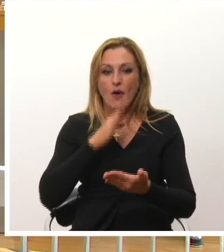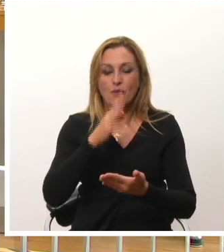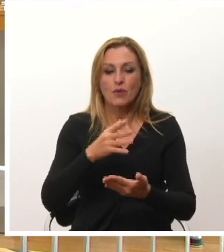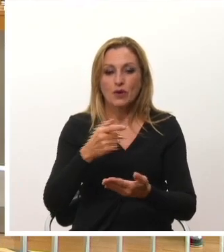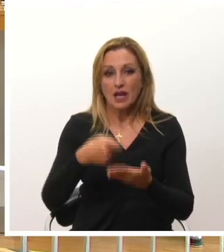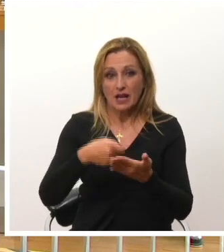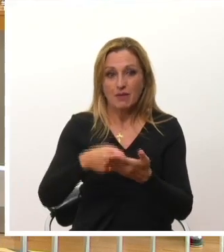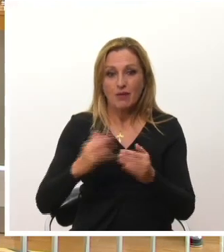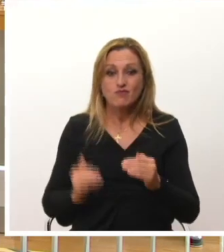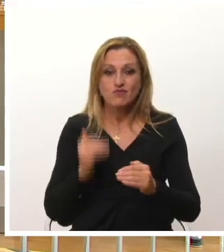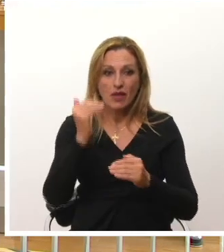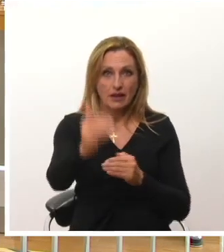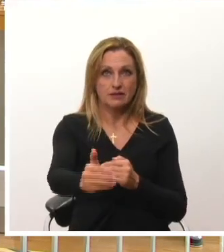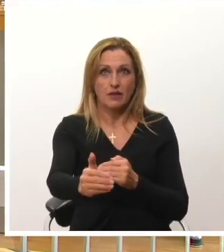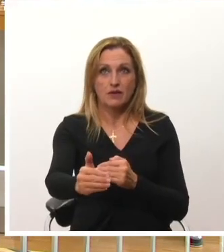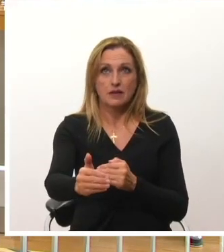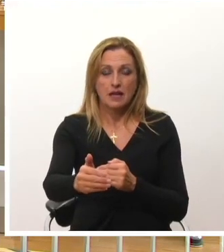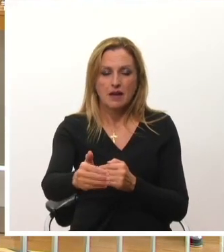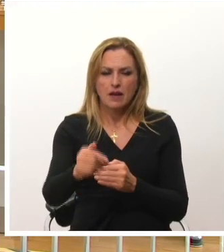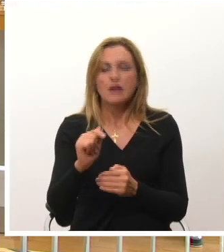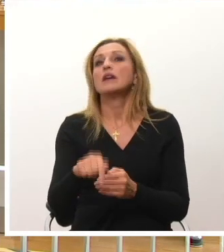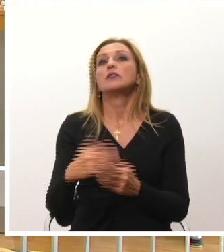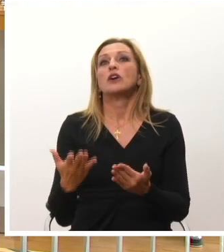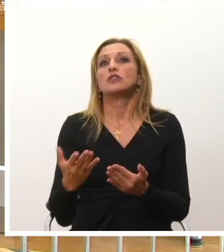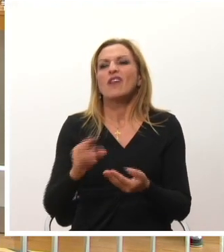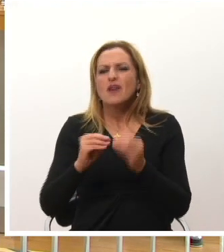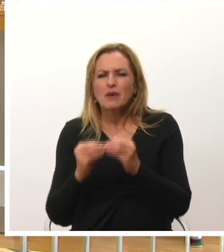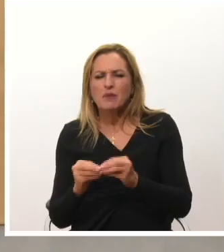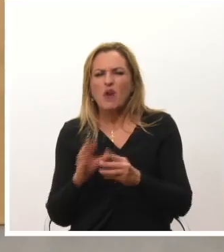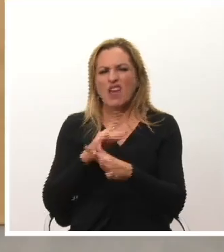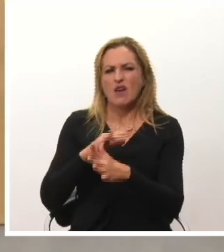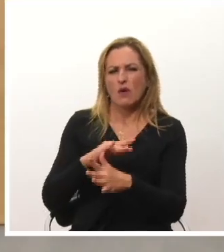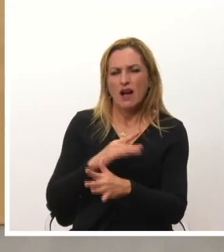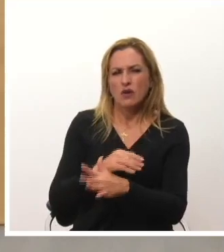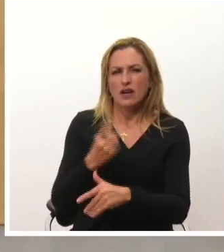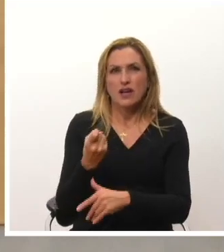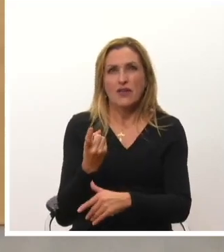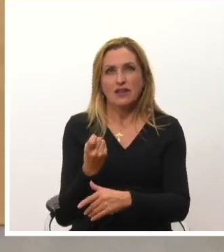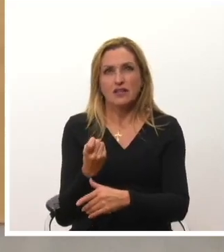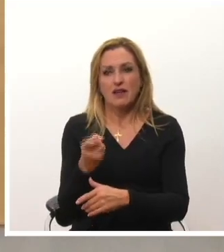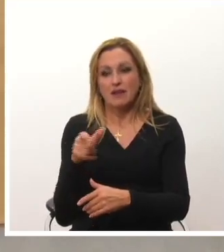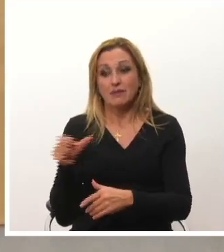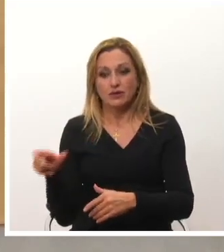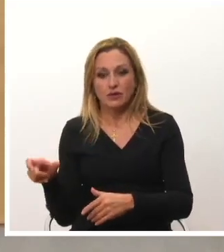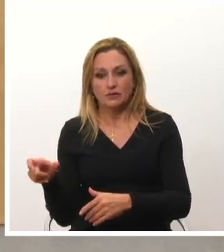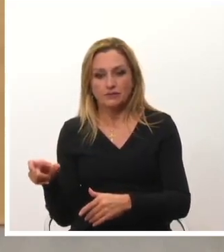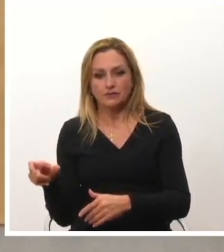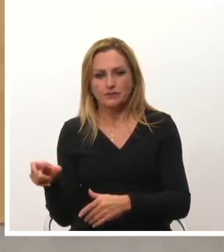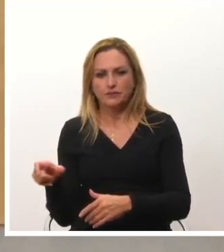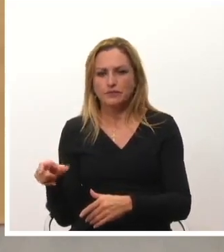a ver si deja usted de manipular y de y de jugar y de jugar con las necesidades de la gente Por cierto